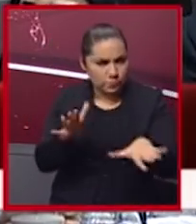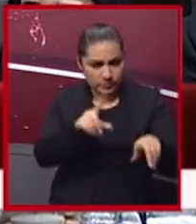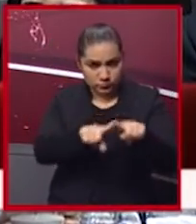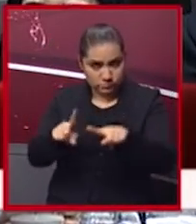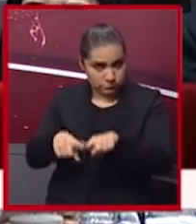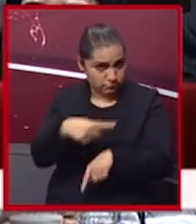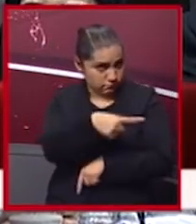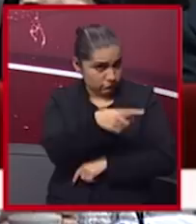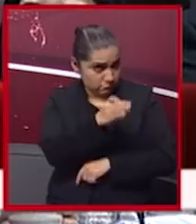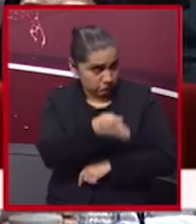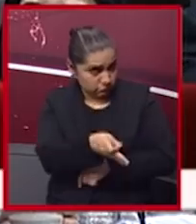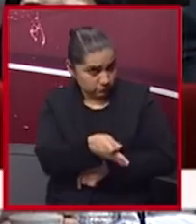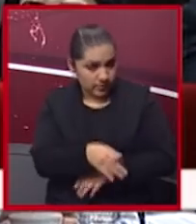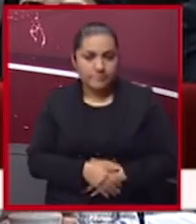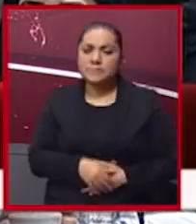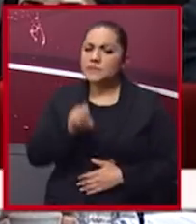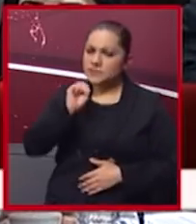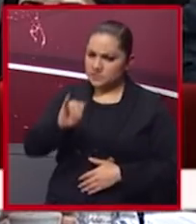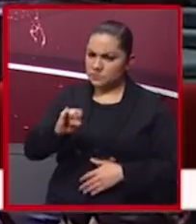protesto.